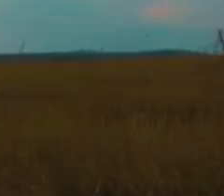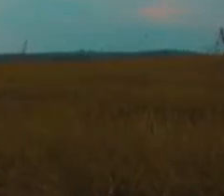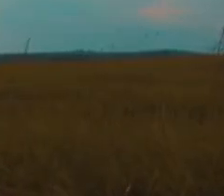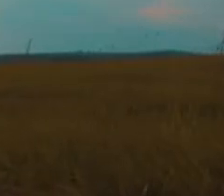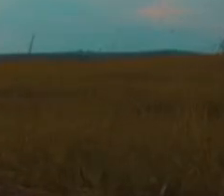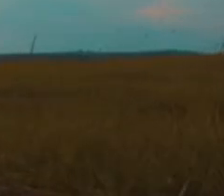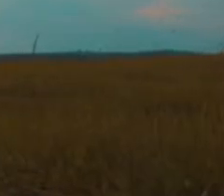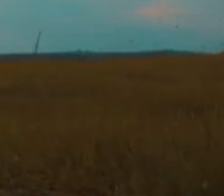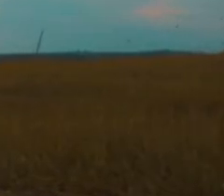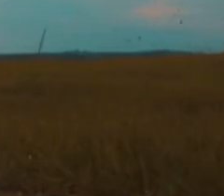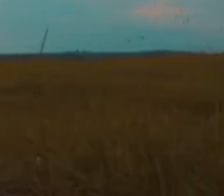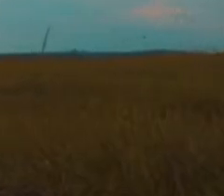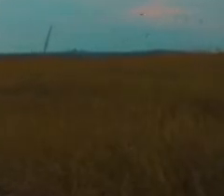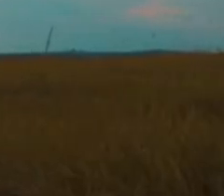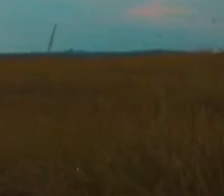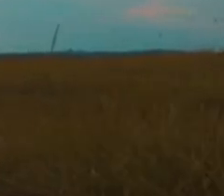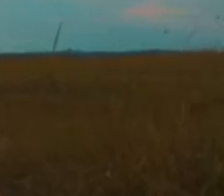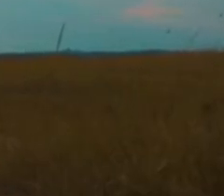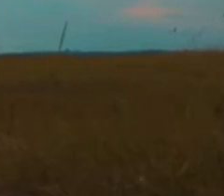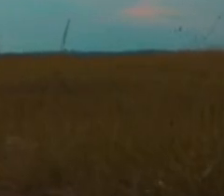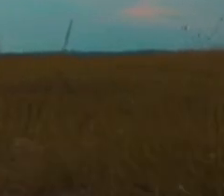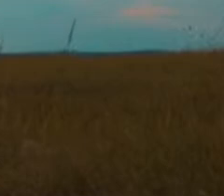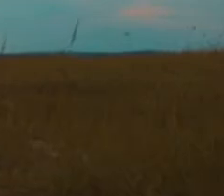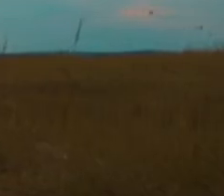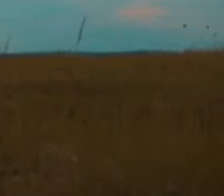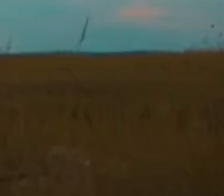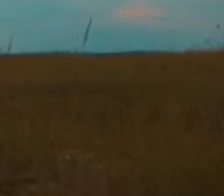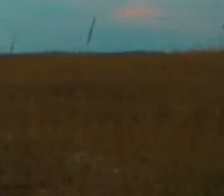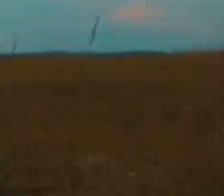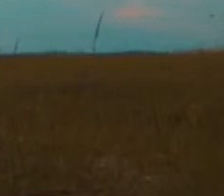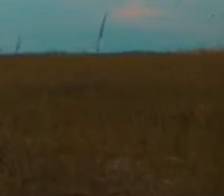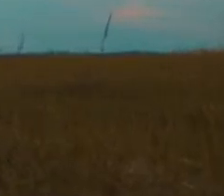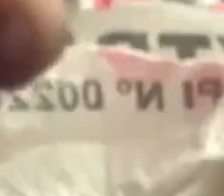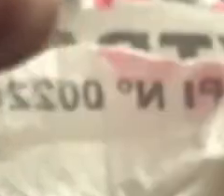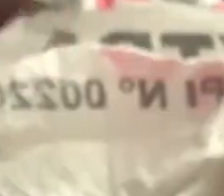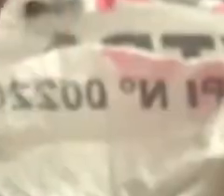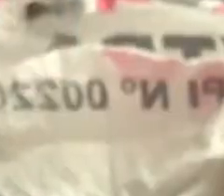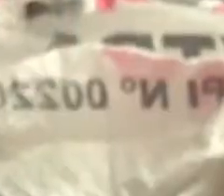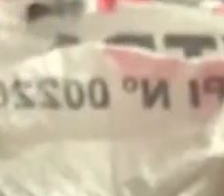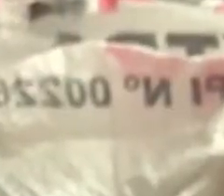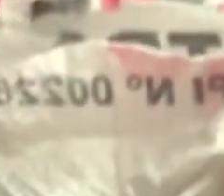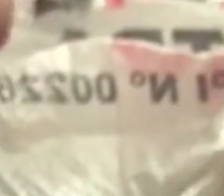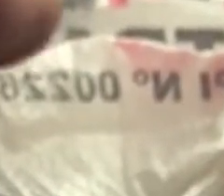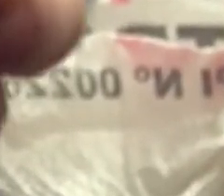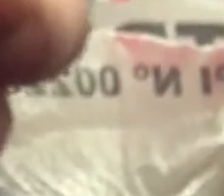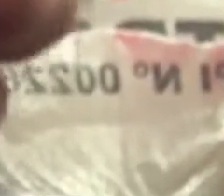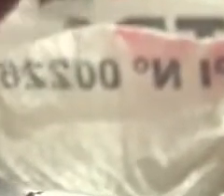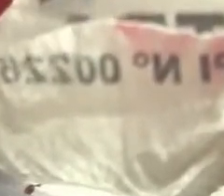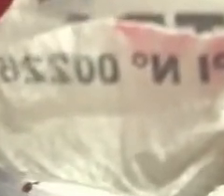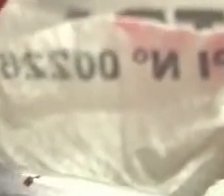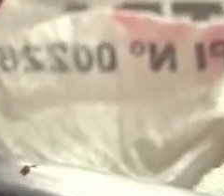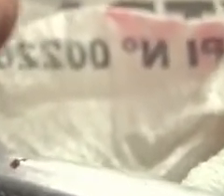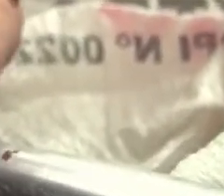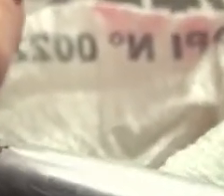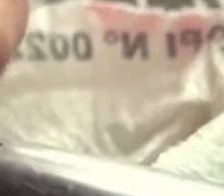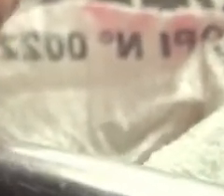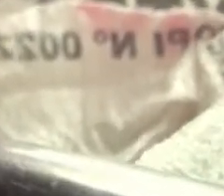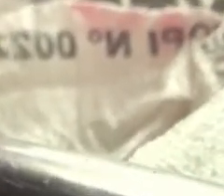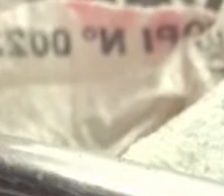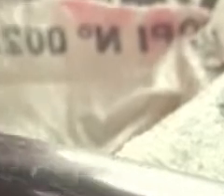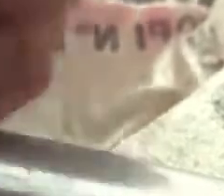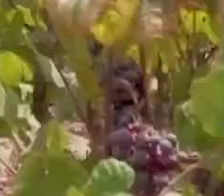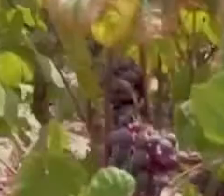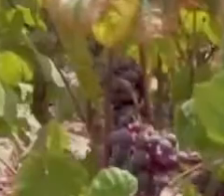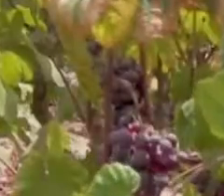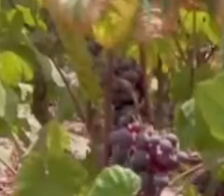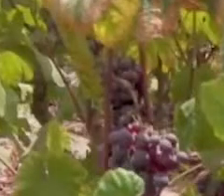permitiendo que los jóvenes tengan acceso a la tierra y los mercados. la equidad de género en la agricultura familiar y el papel de liderazgo